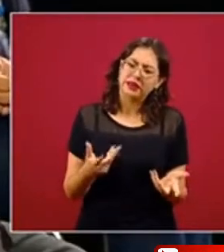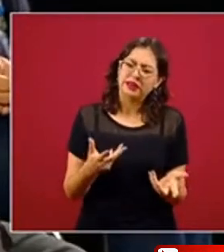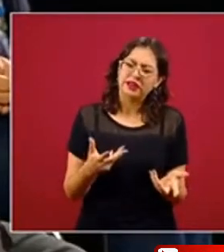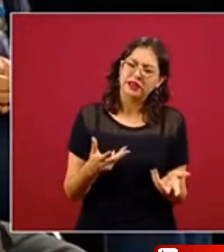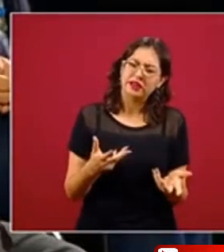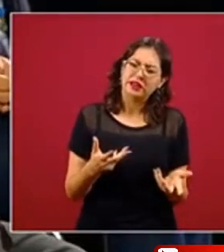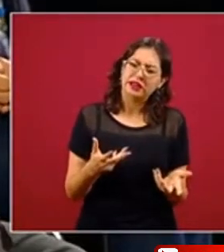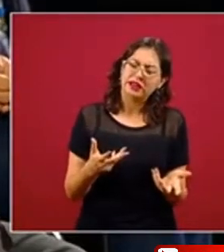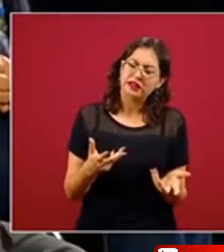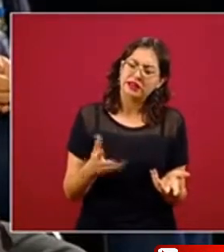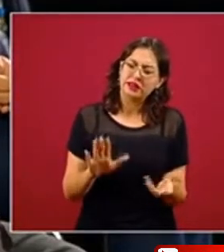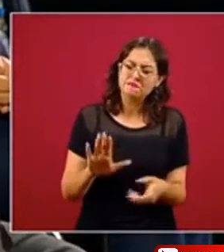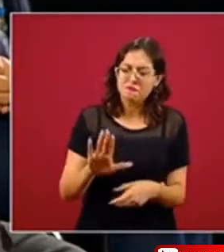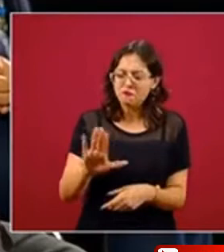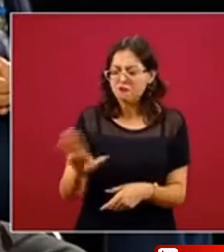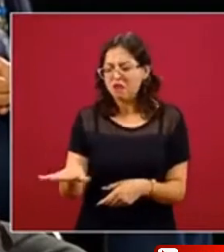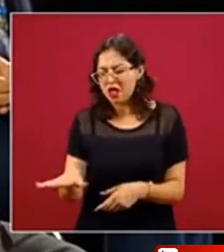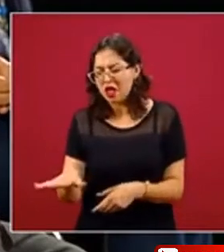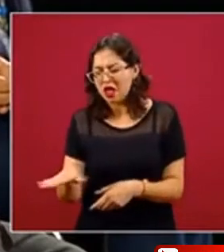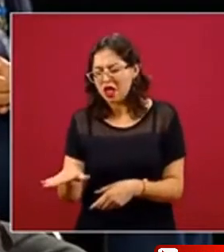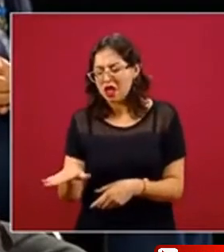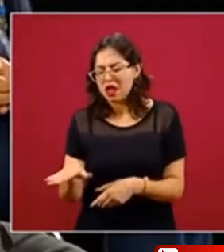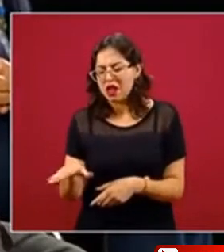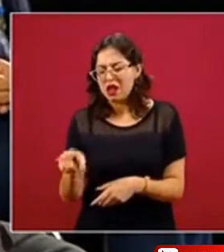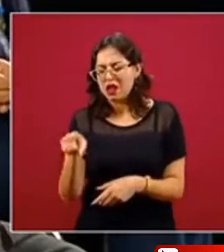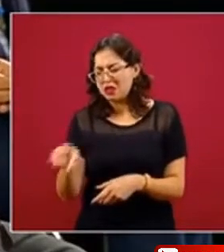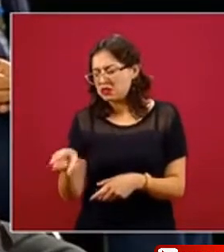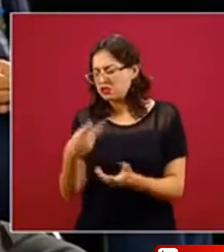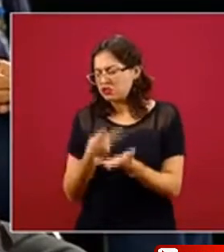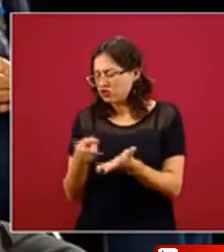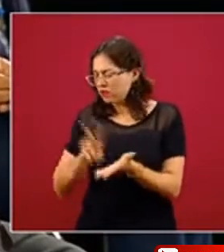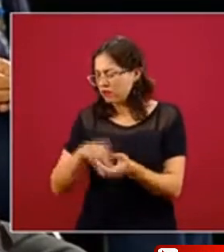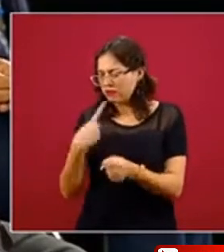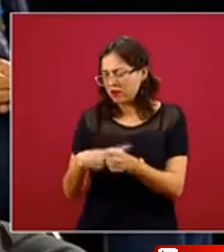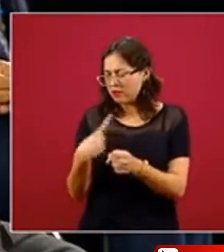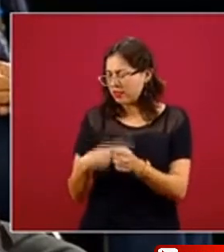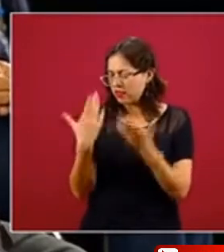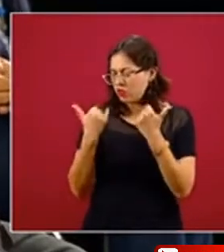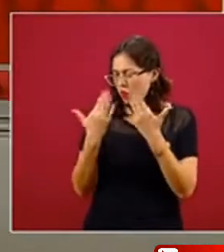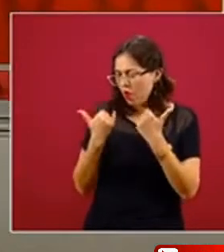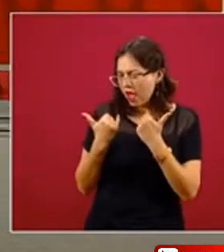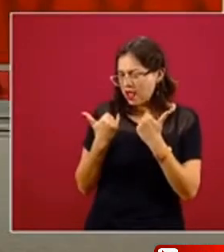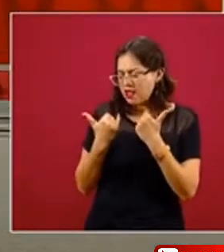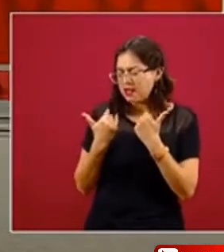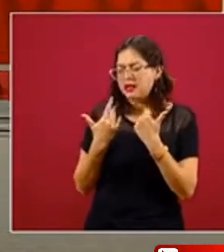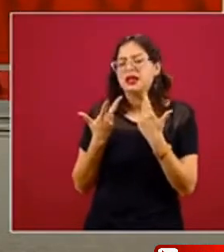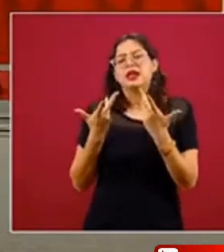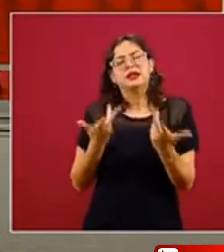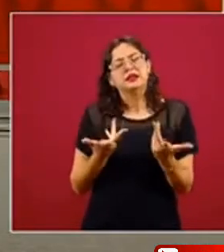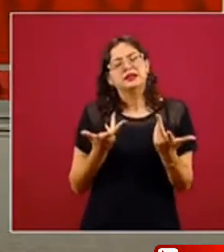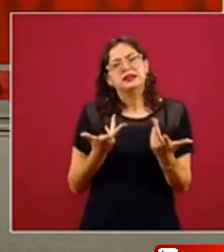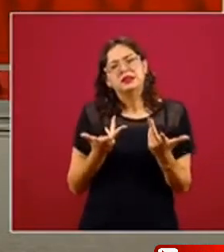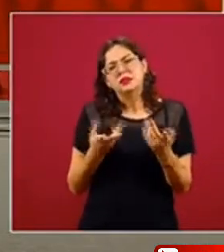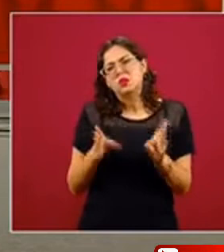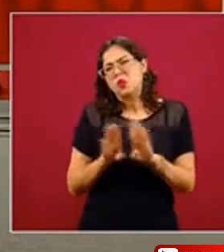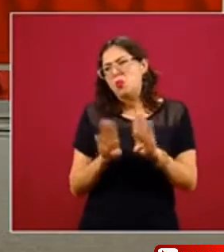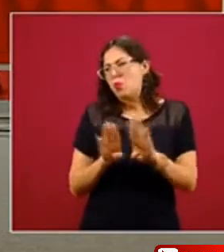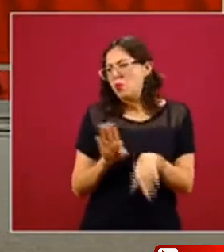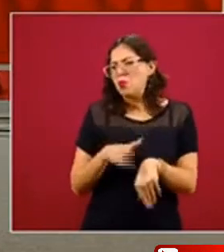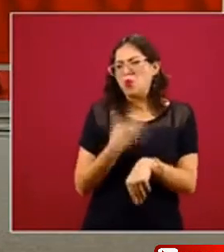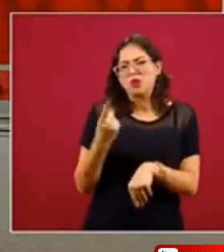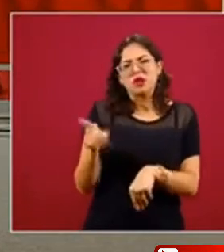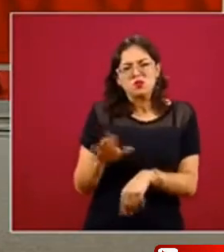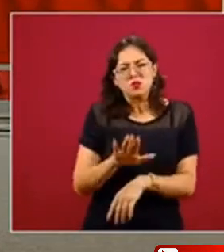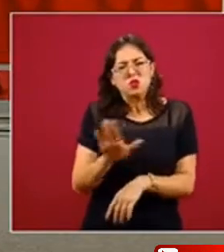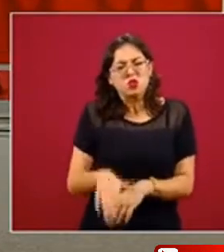no tienen una comorbilidad en México, si ya tenemos como alguna idea o si ya se tiene alguna idea de qué puede